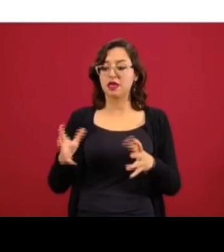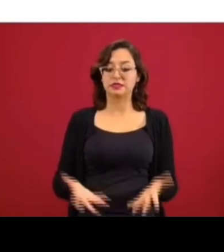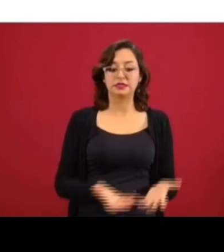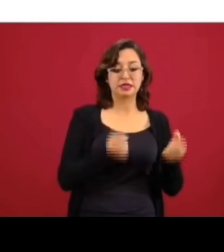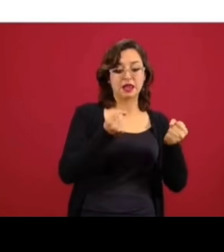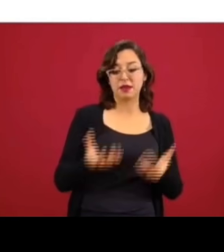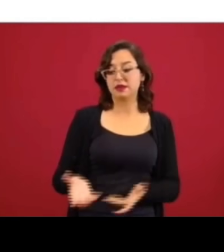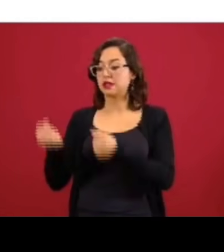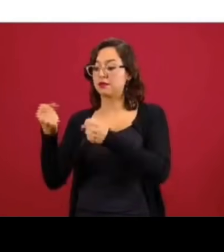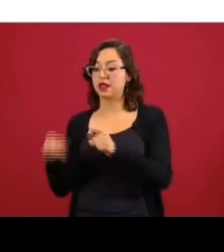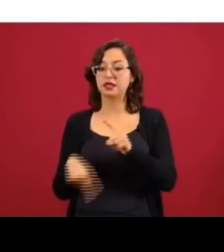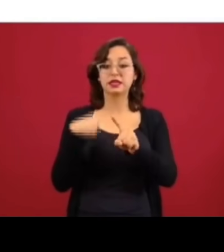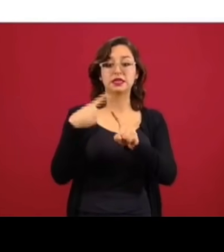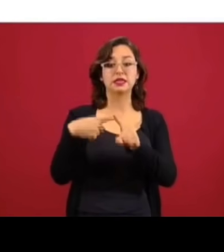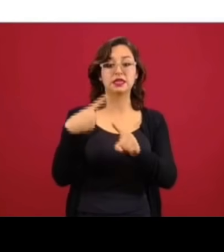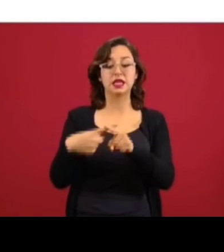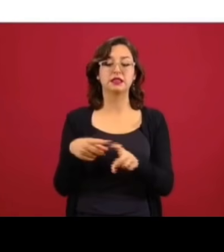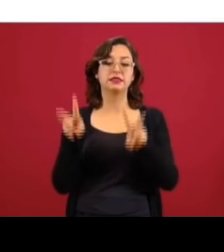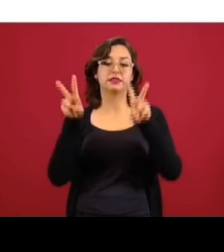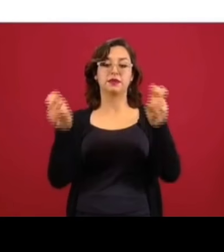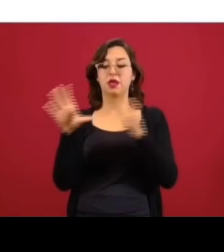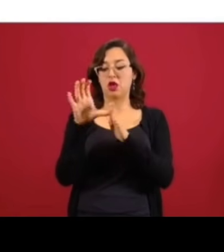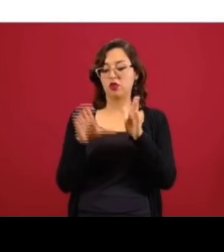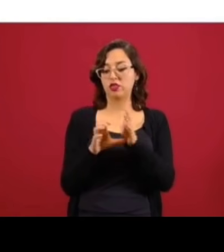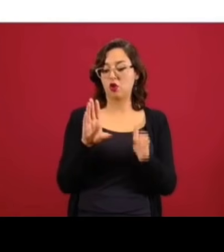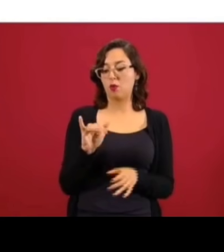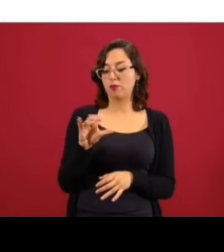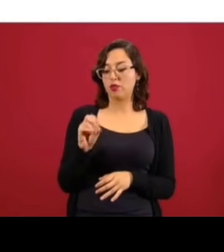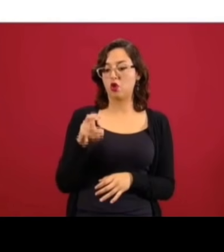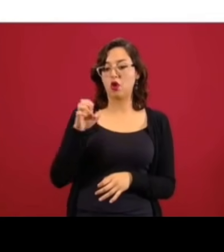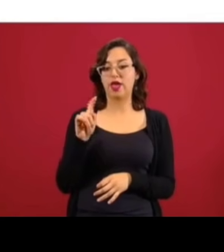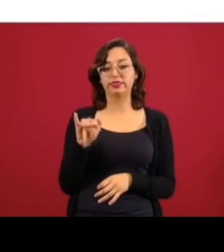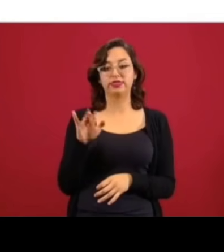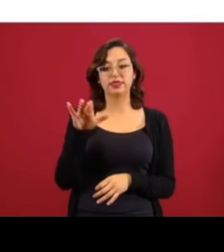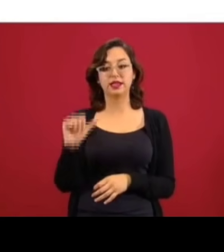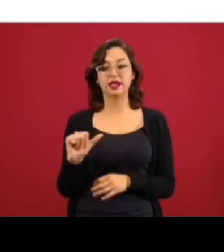de bioética. Es sobre también la polémica que